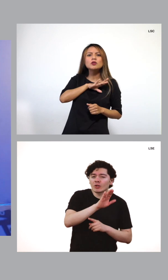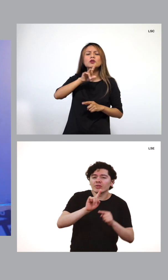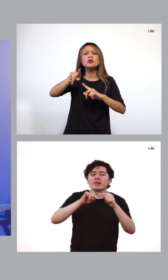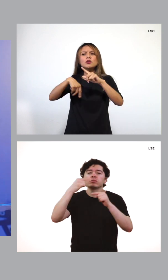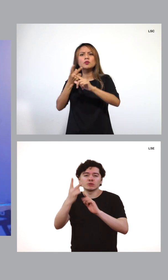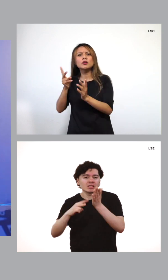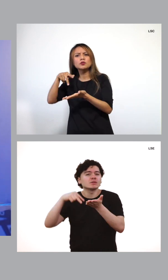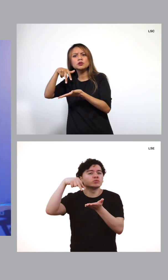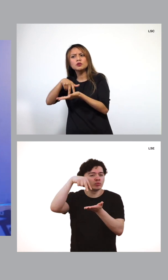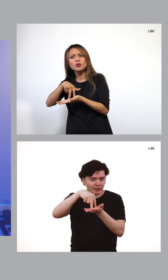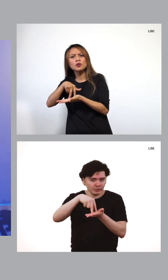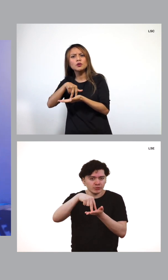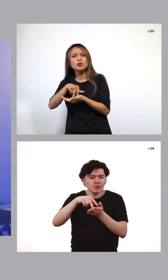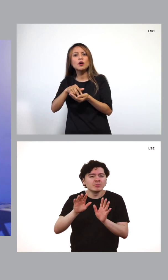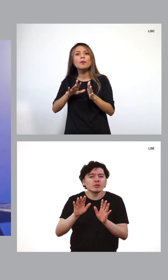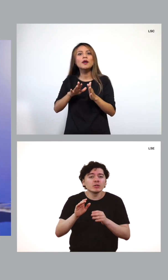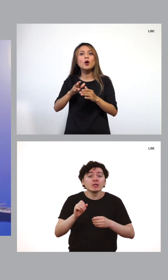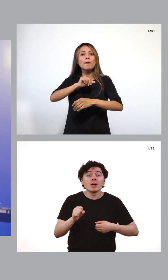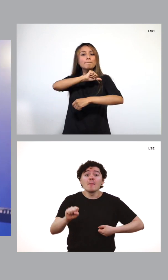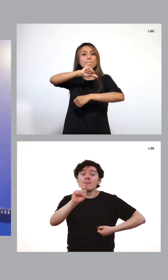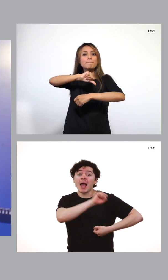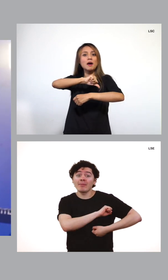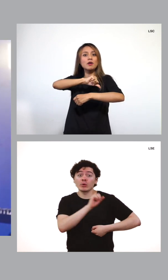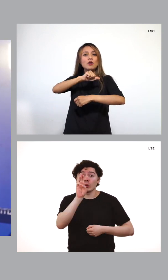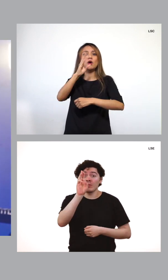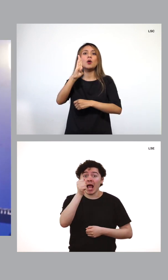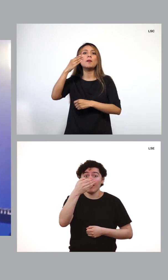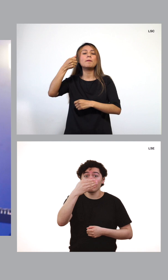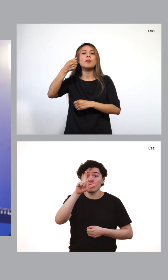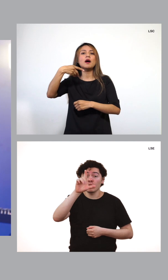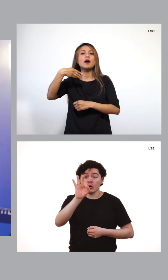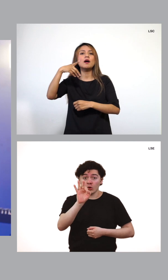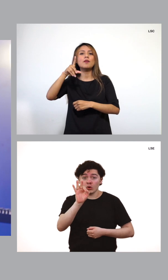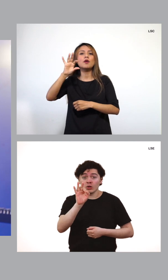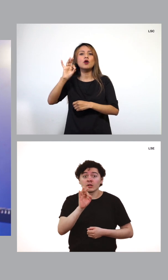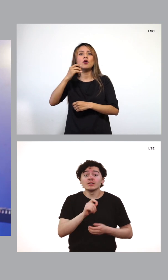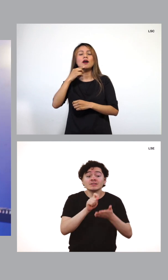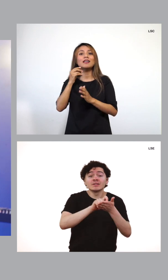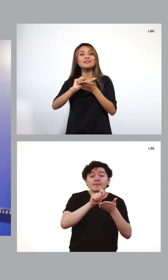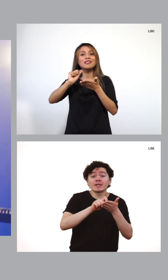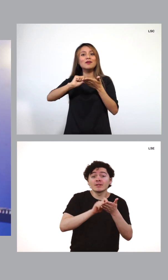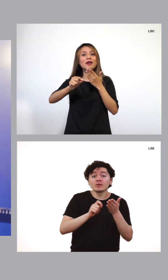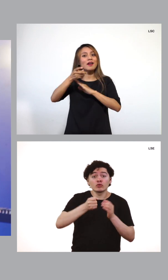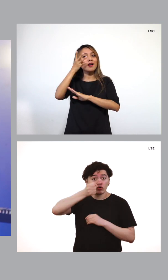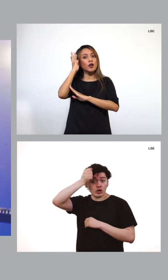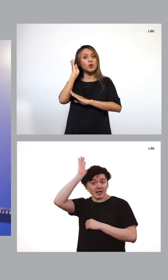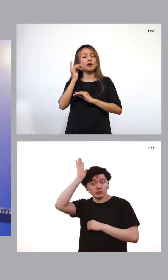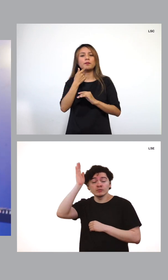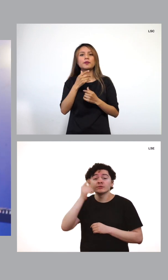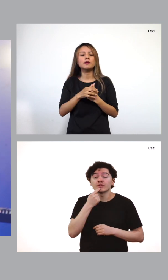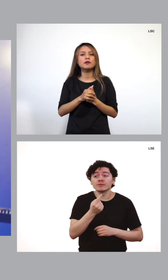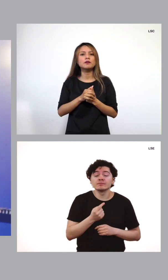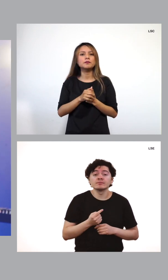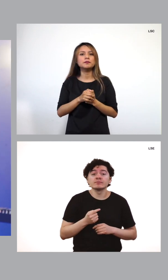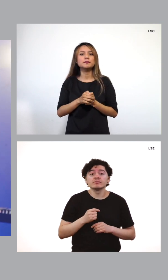cantado, Pablo escribe una carta a la iglesia en Roma y les dice: ¿qué pues